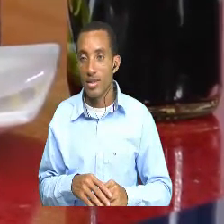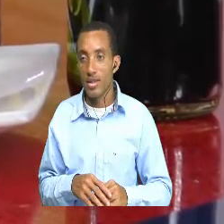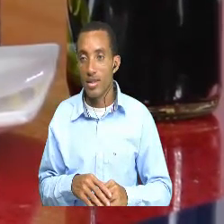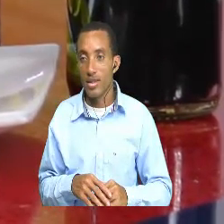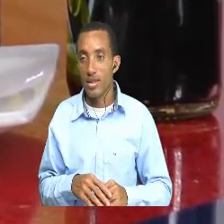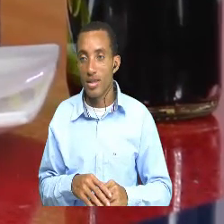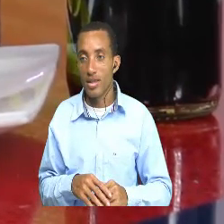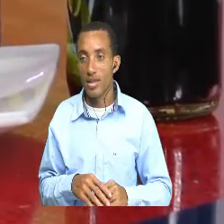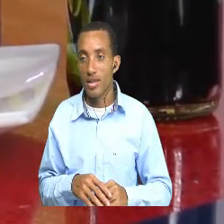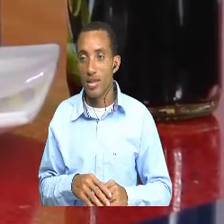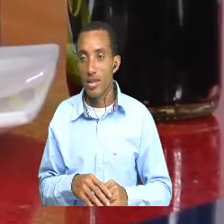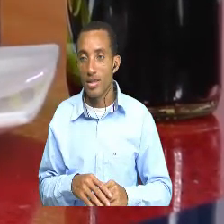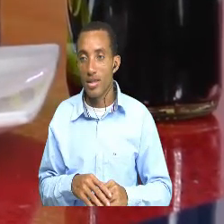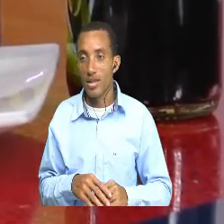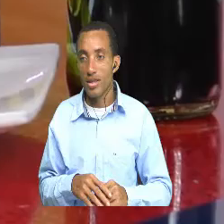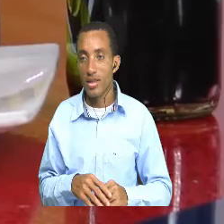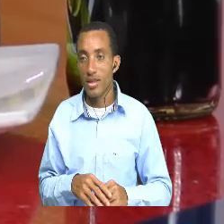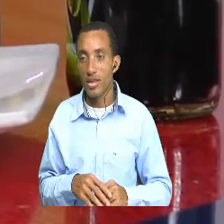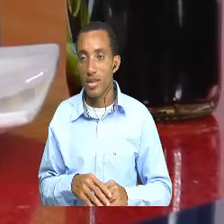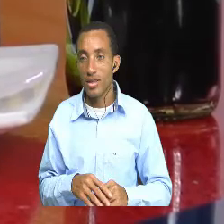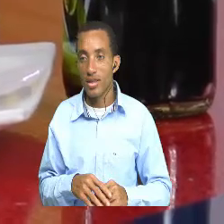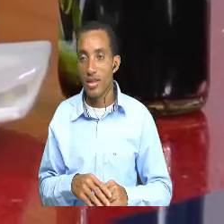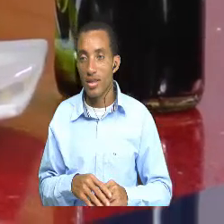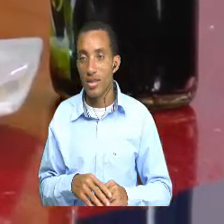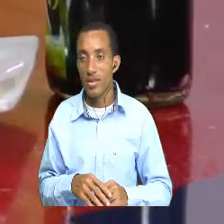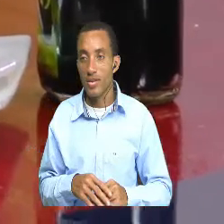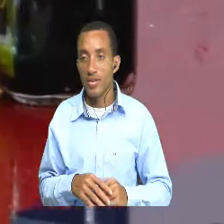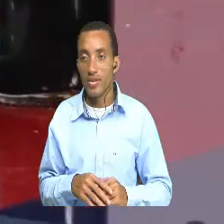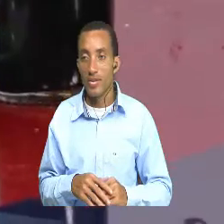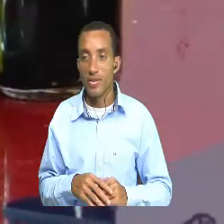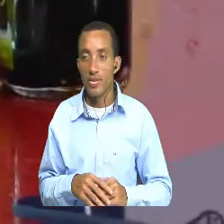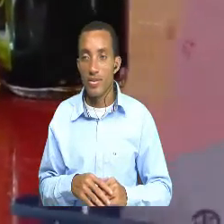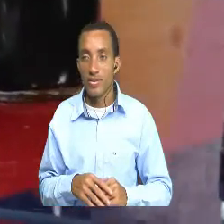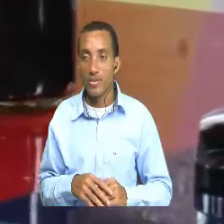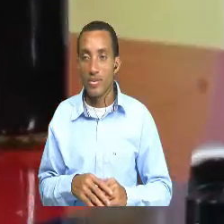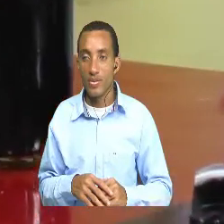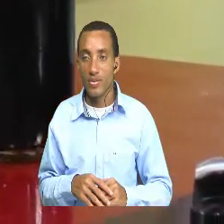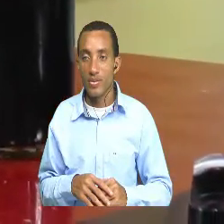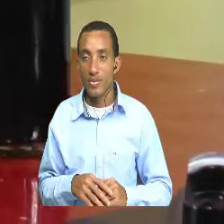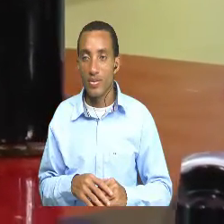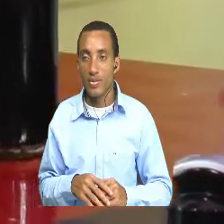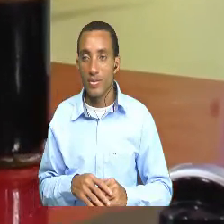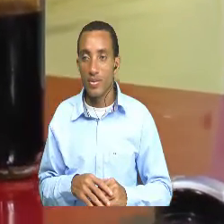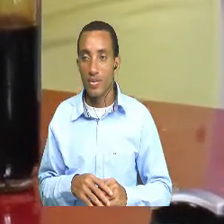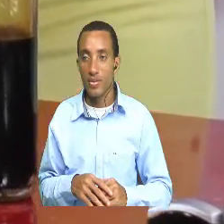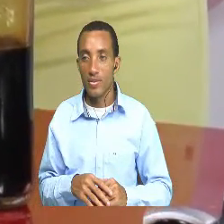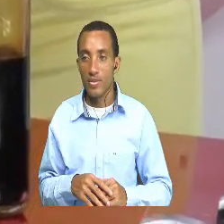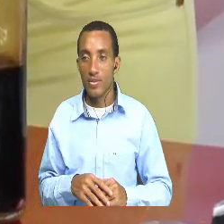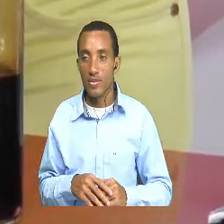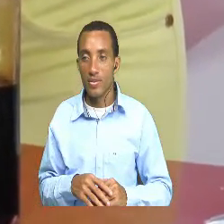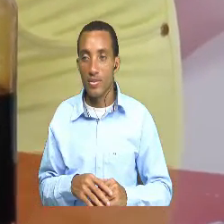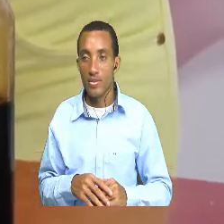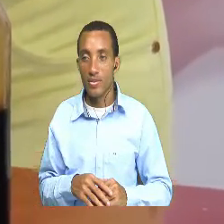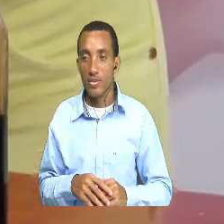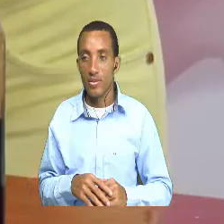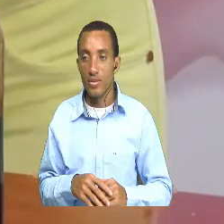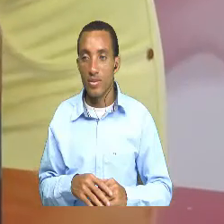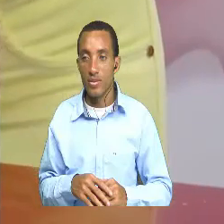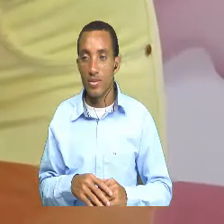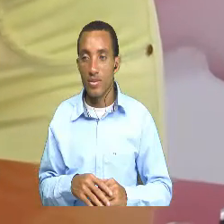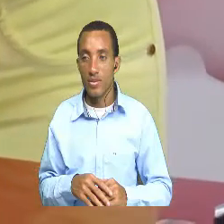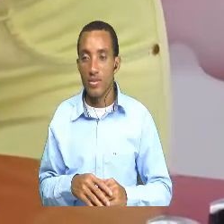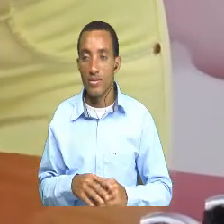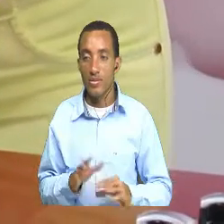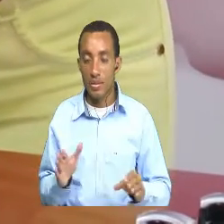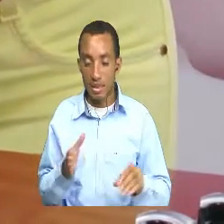y voy nada y vamos y como